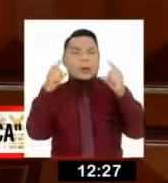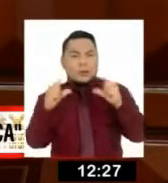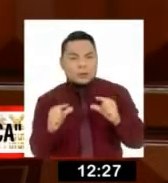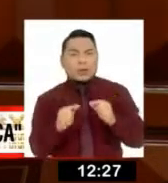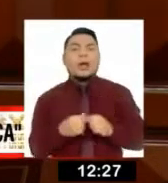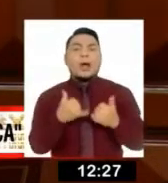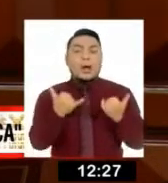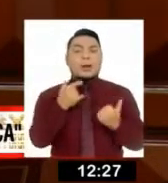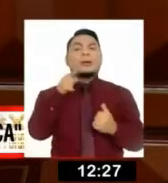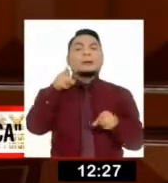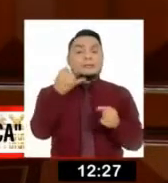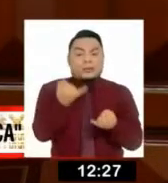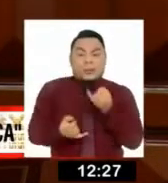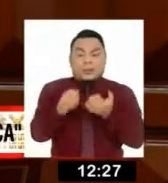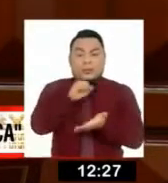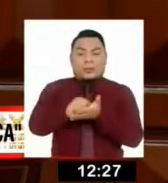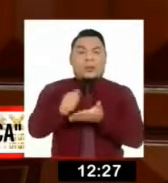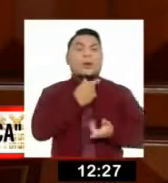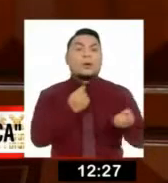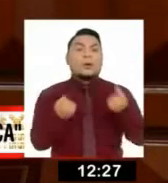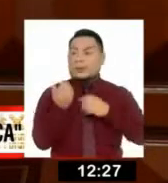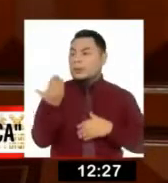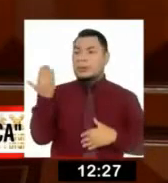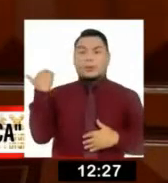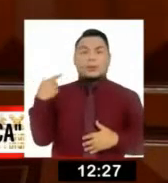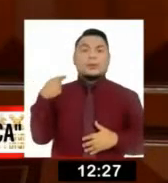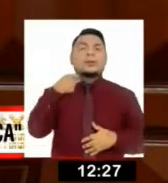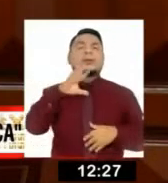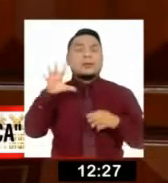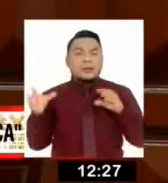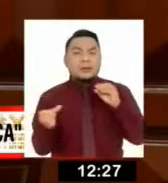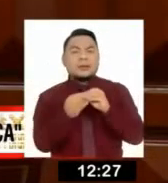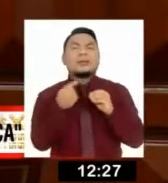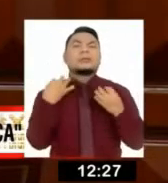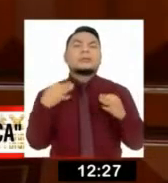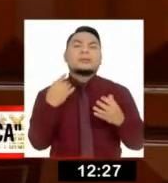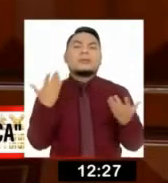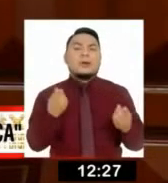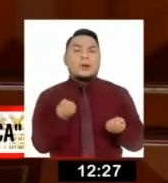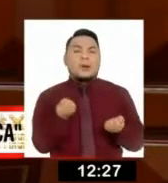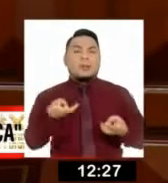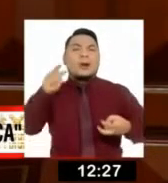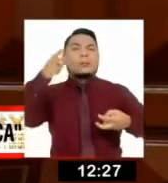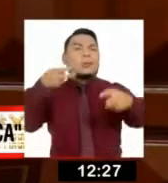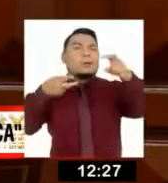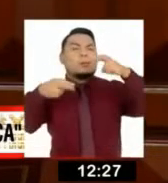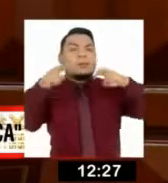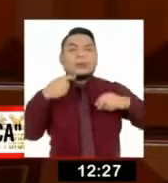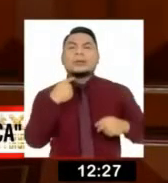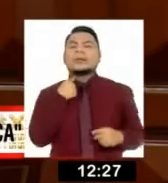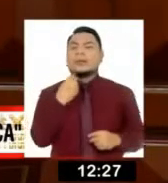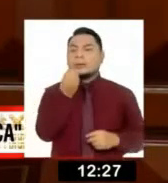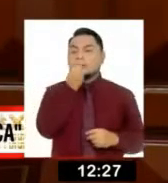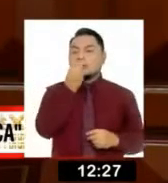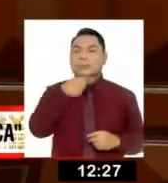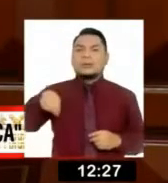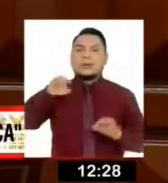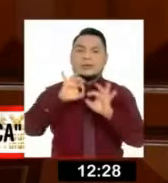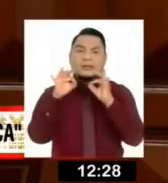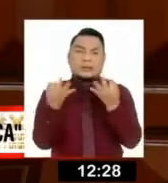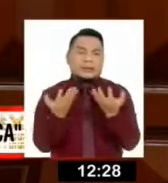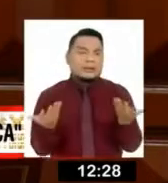se ha sumado en el último mes del gobierno anterior un alza de precios que afecta a la alimentación